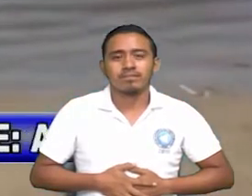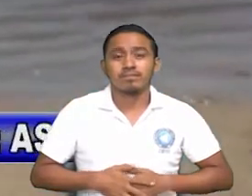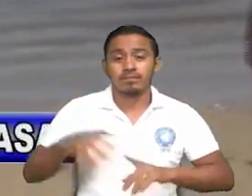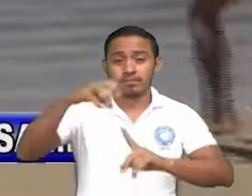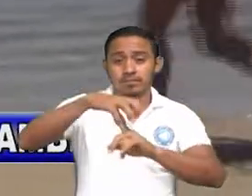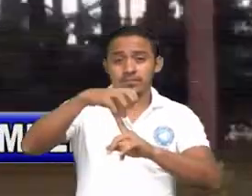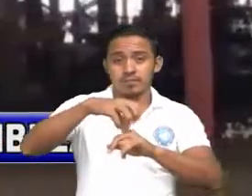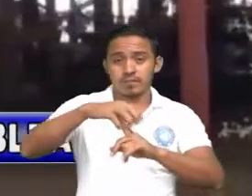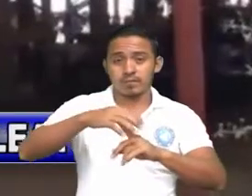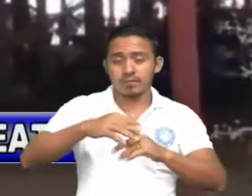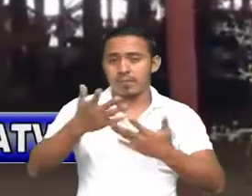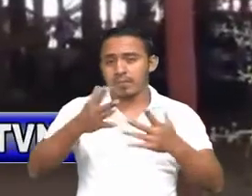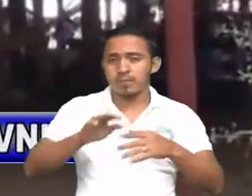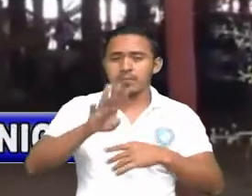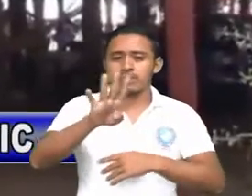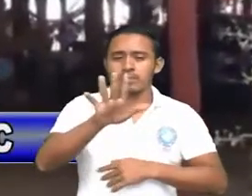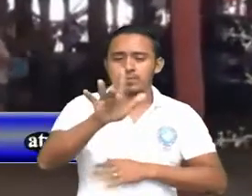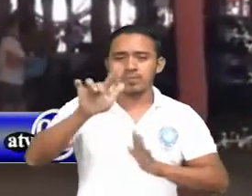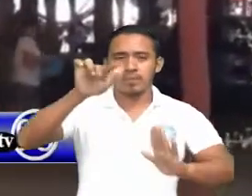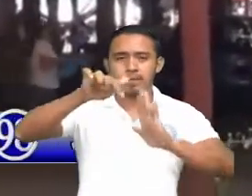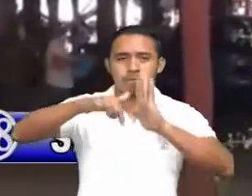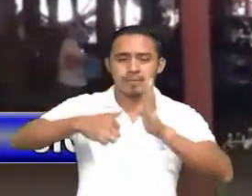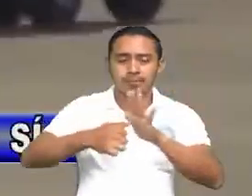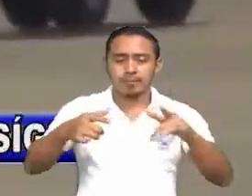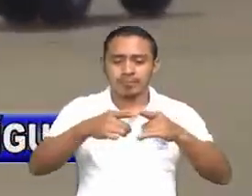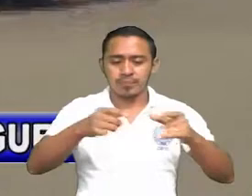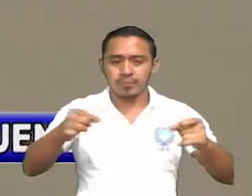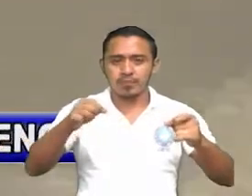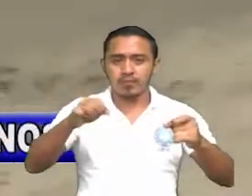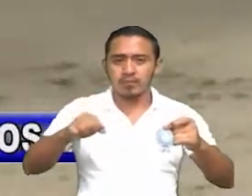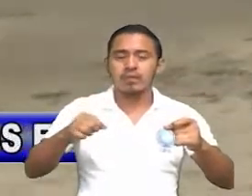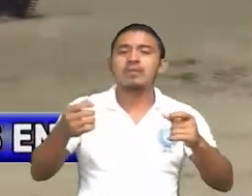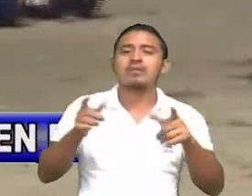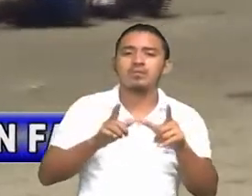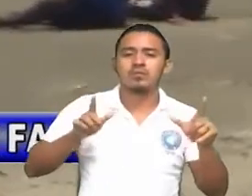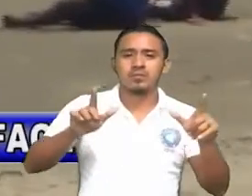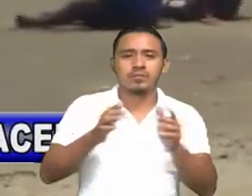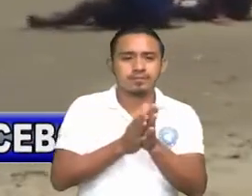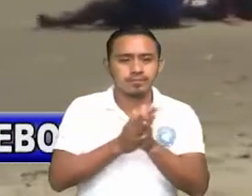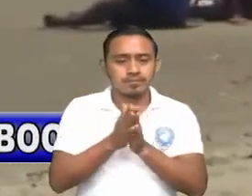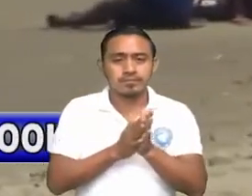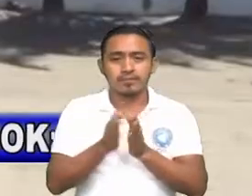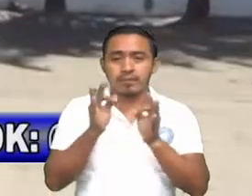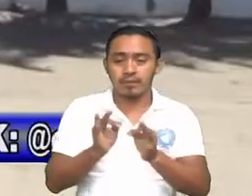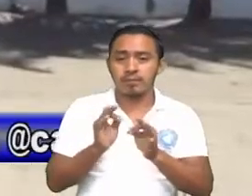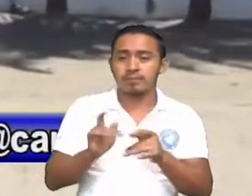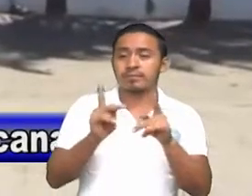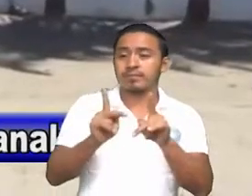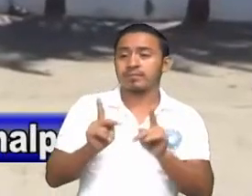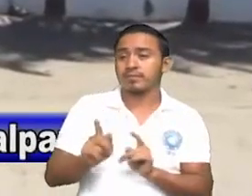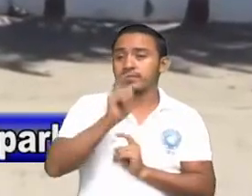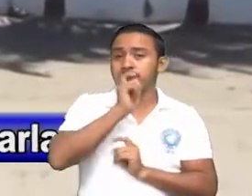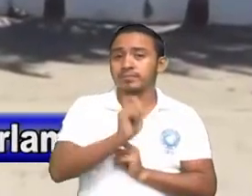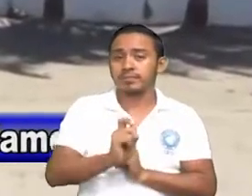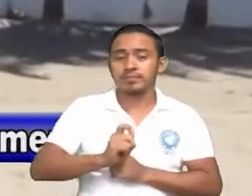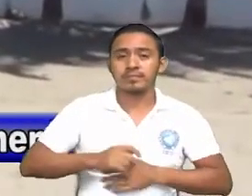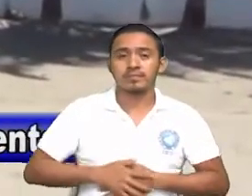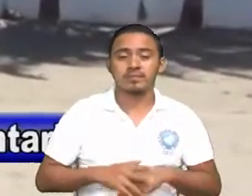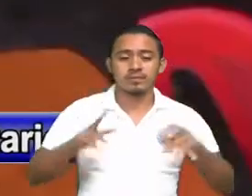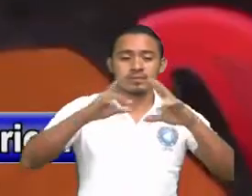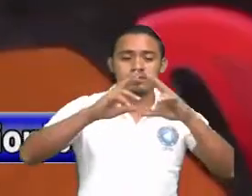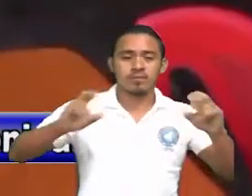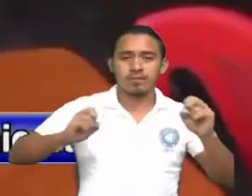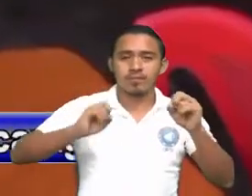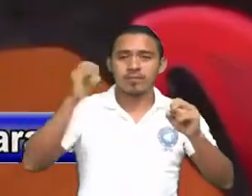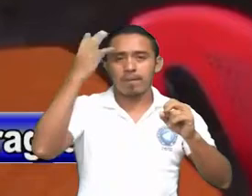Pochomil, ubicado a tan solo 45 minutos de la capital, un destino turístico por excelencia preferido por las familias nicaragüenses. La